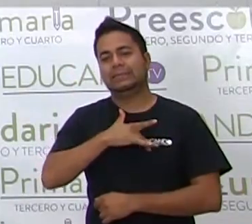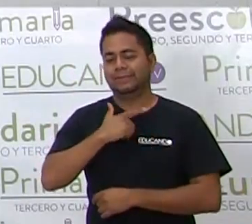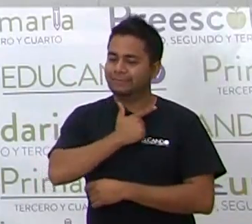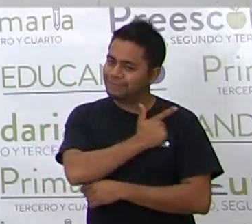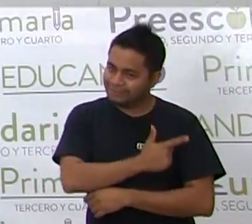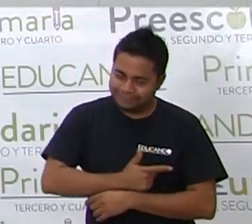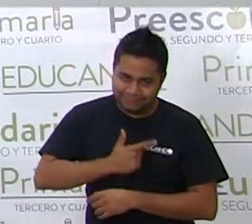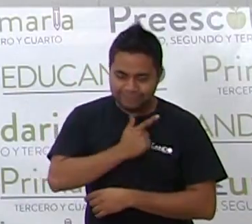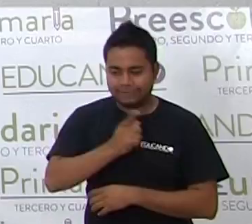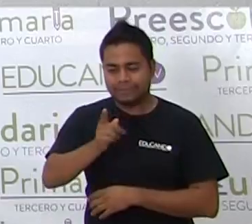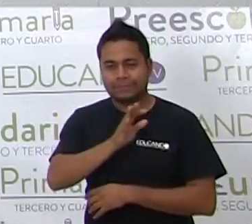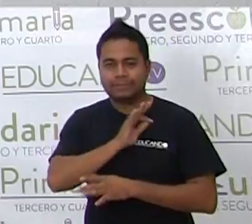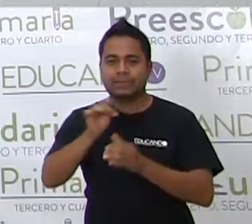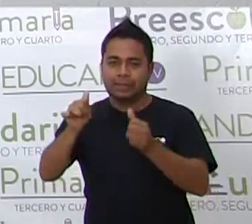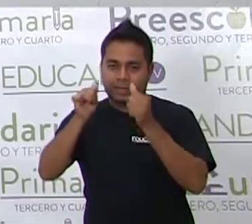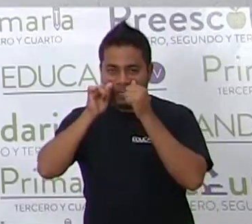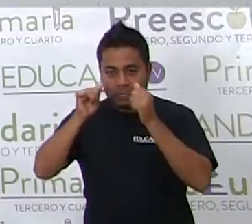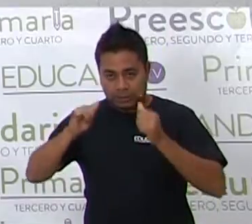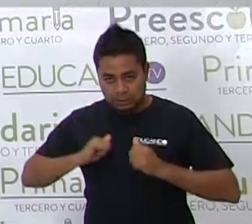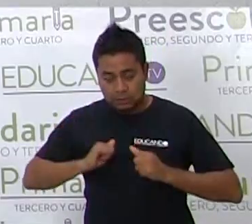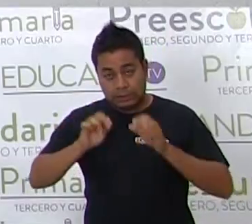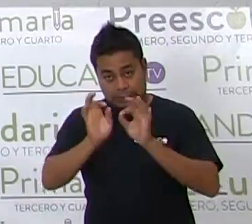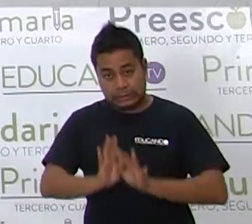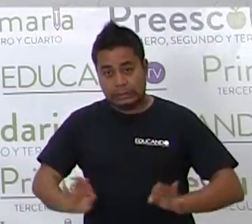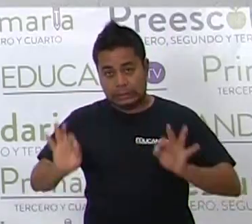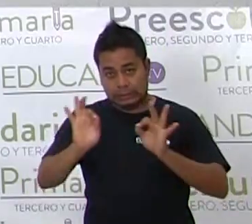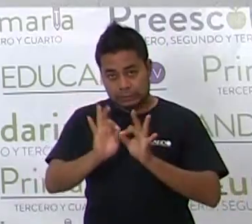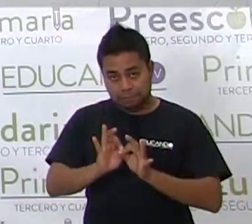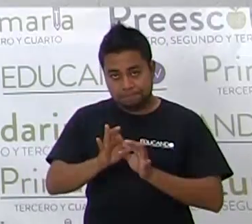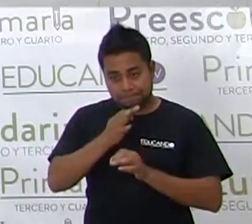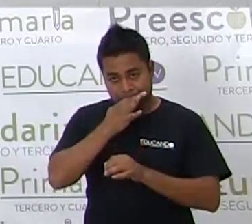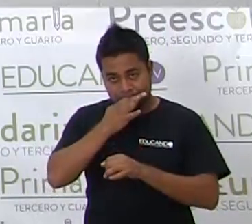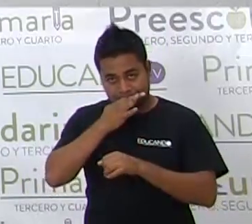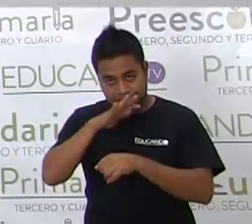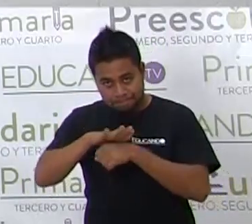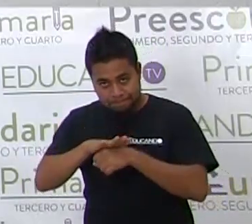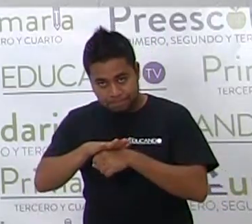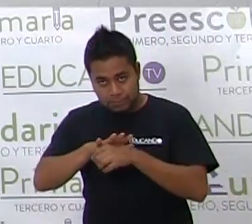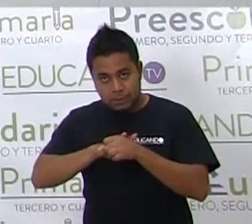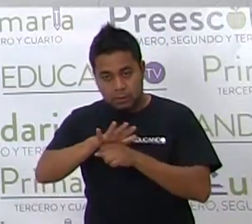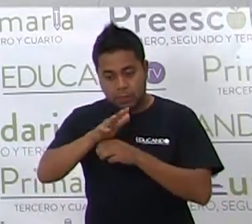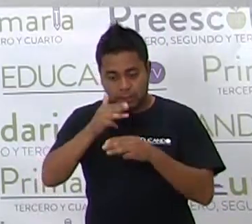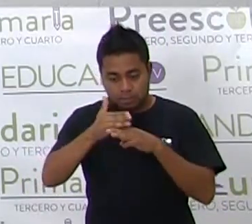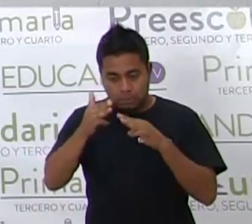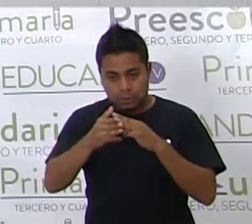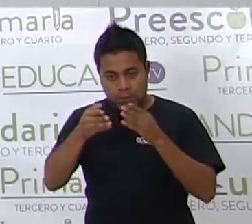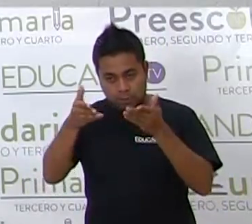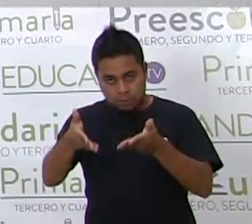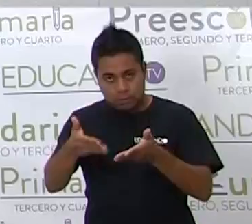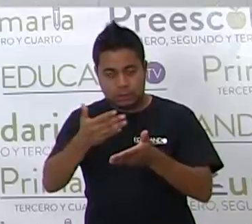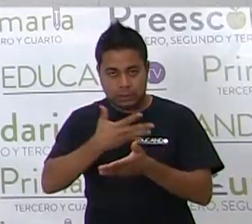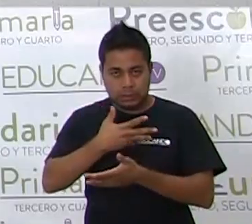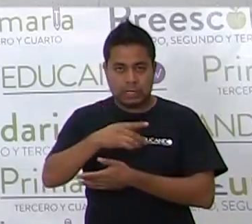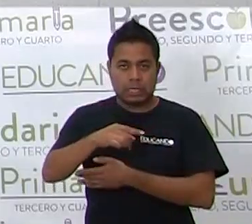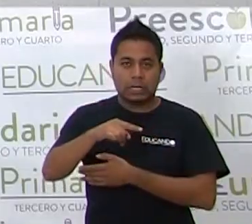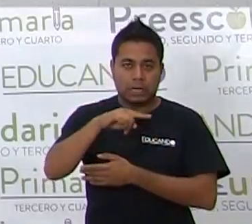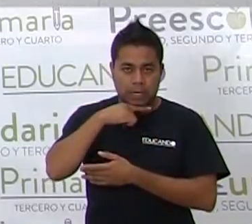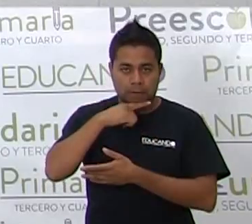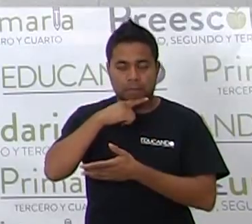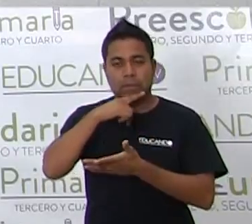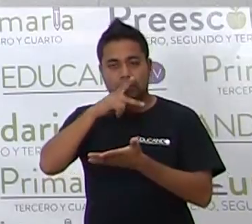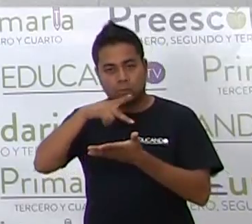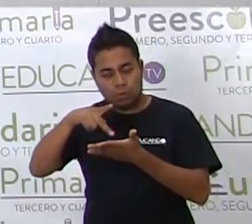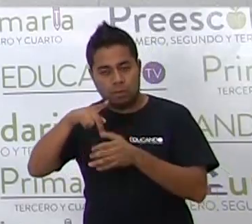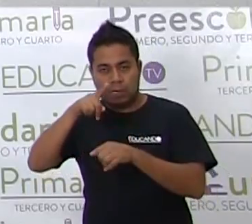nos sigas acompañando. Es importante recordarte que con los materiales que tú tienes ahí, tu lápiz, tu pluma, tus